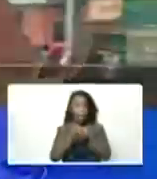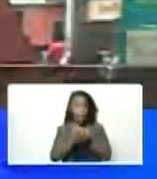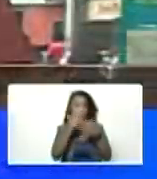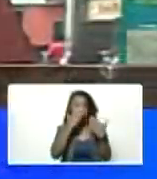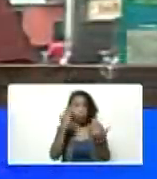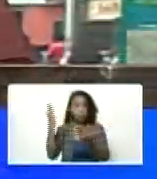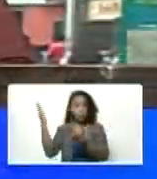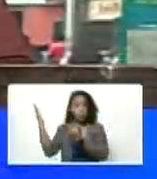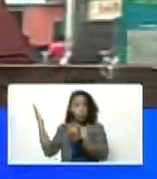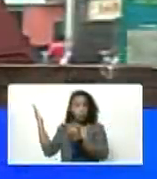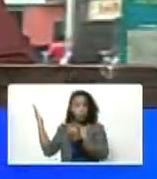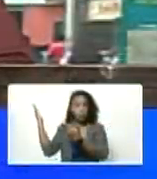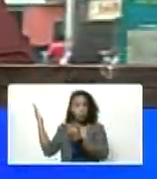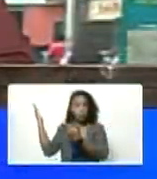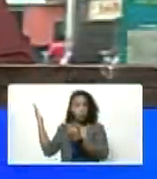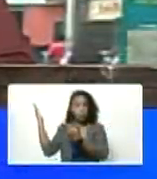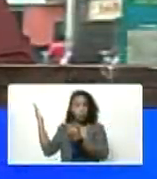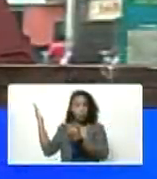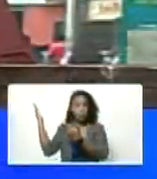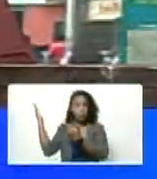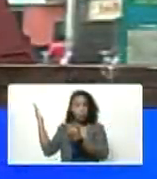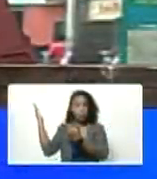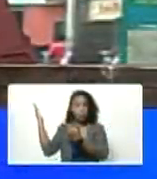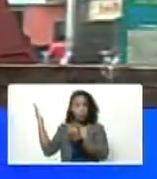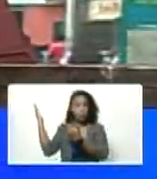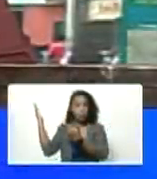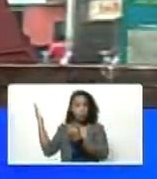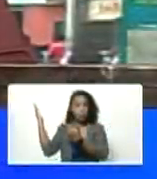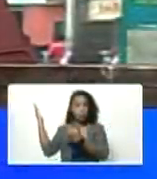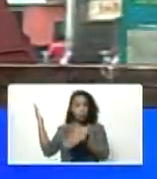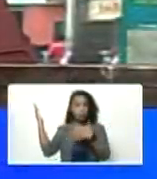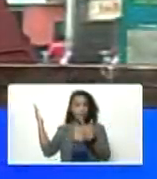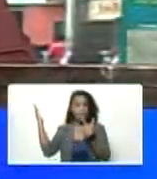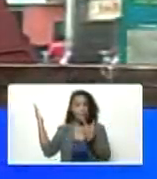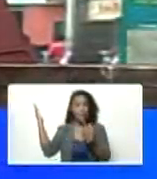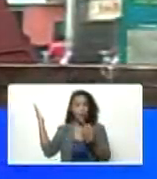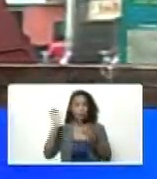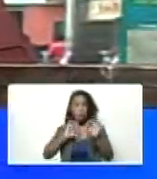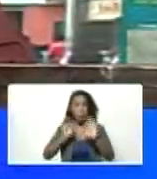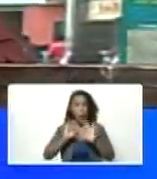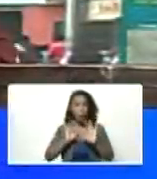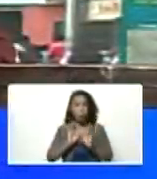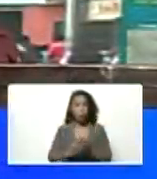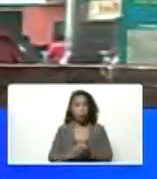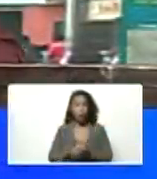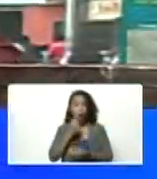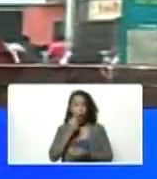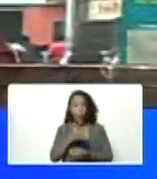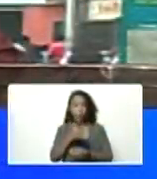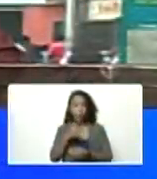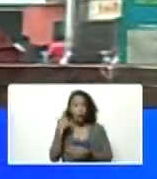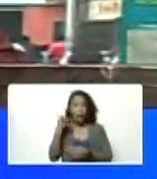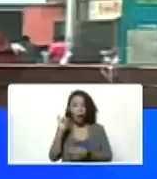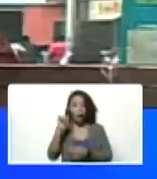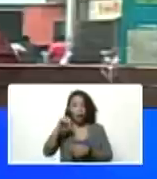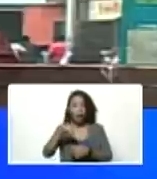Adelante. ¿Qué dice? ¿Lo están preparando? Bueno, aquí